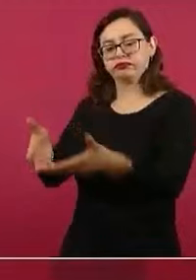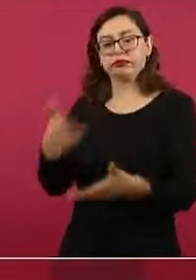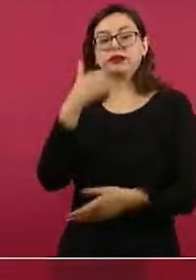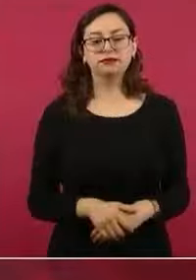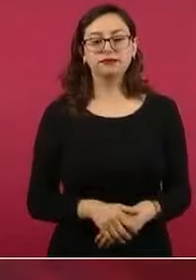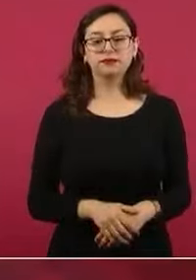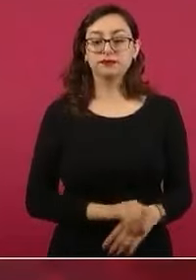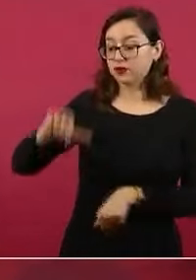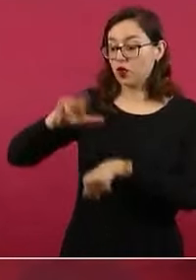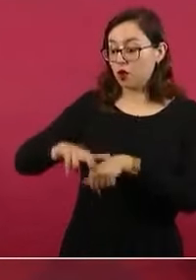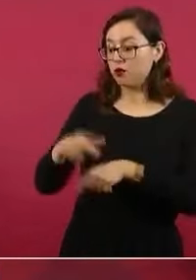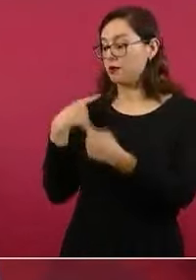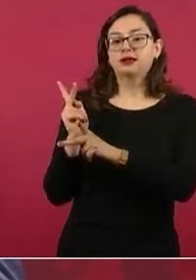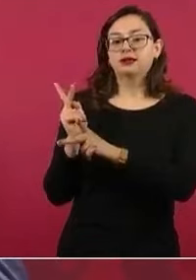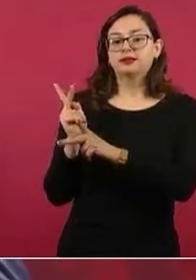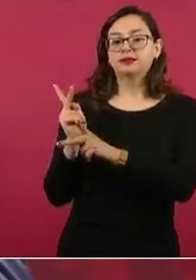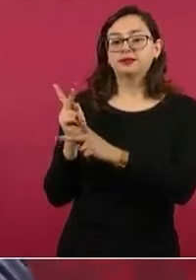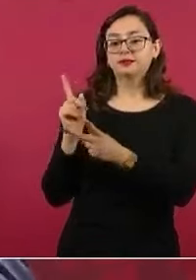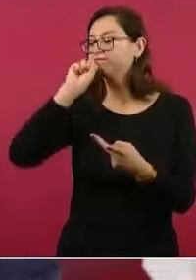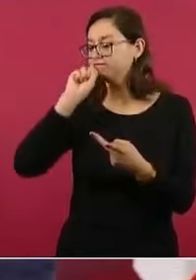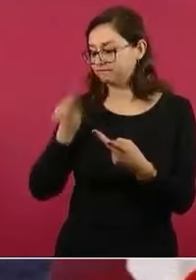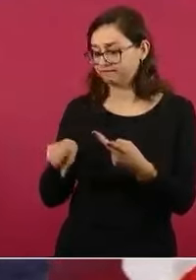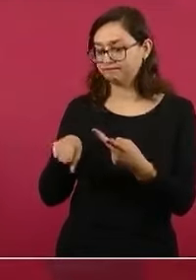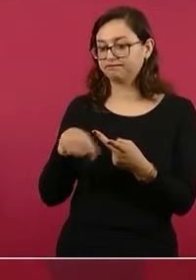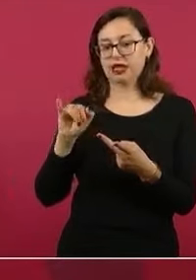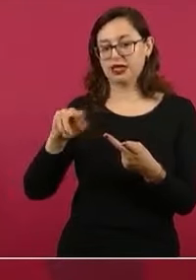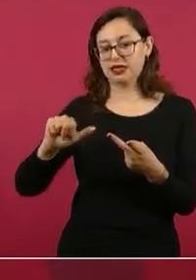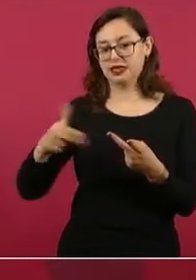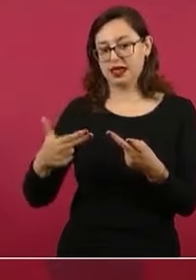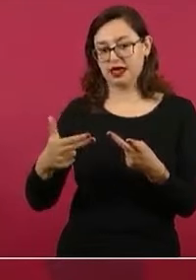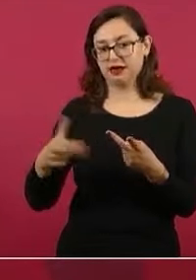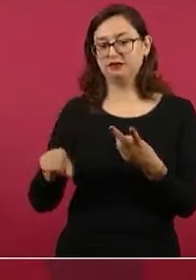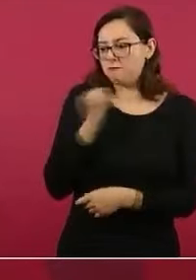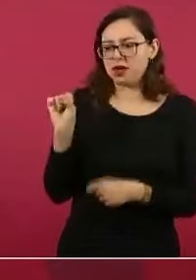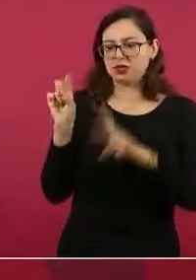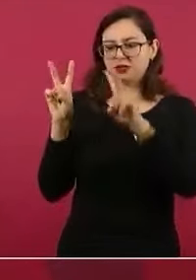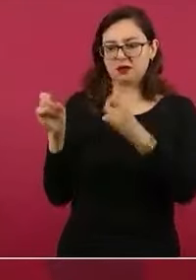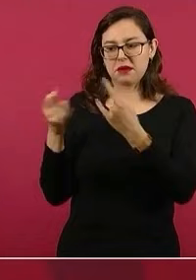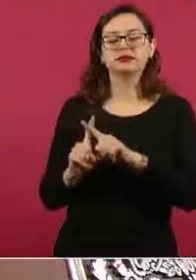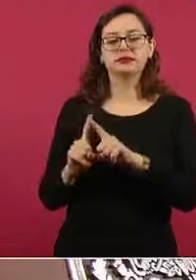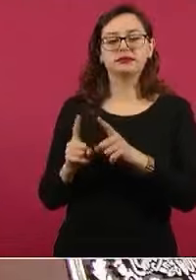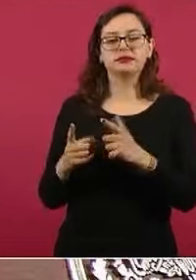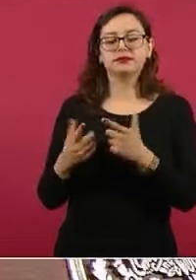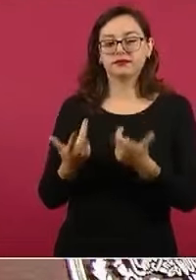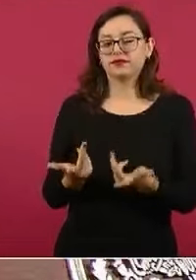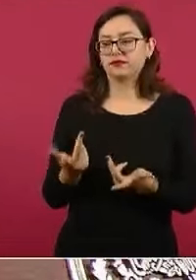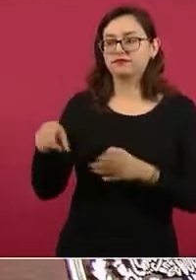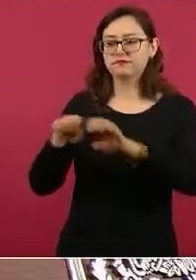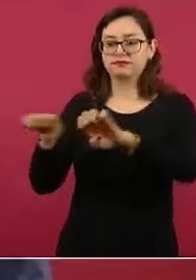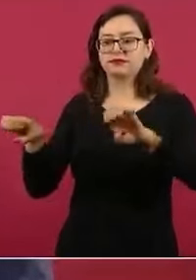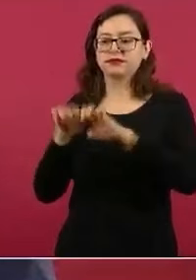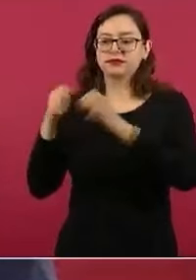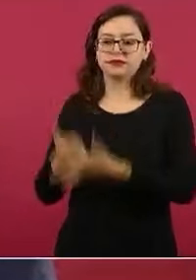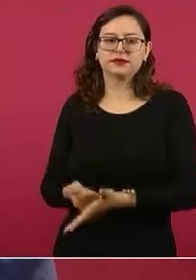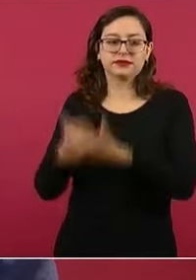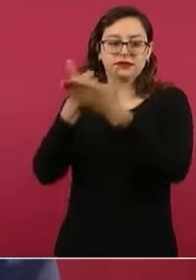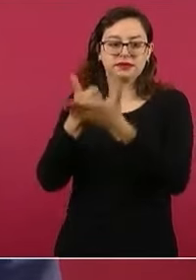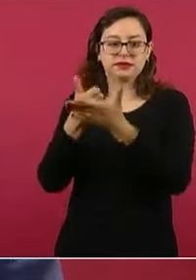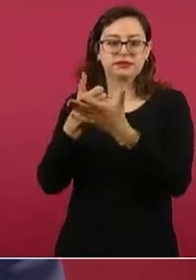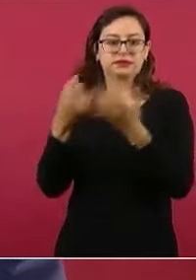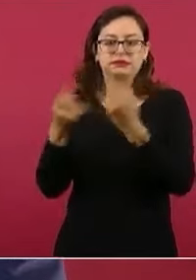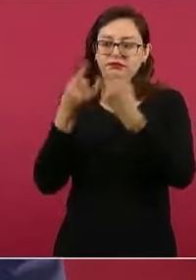el gobernador, con Diego Prieto de Lina, con especialistas, con quienes nos ayudan en todo lo que es